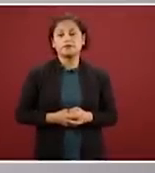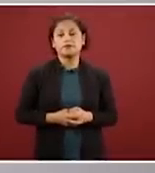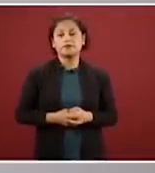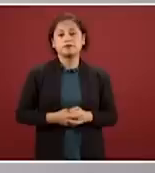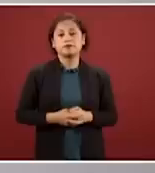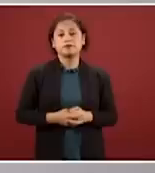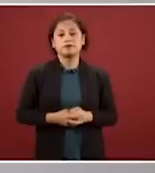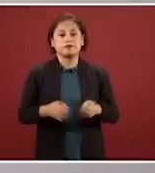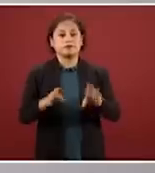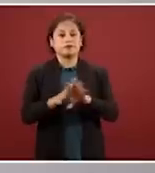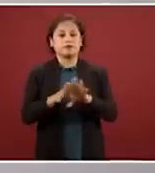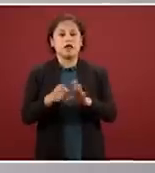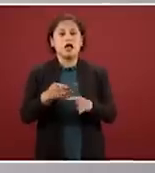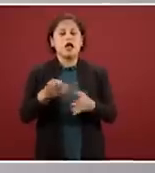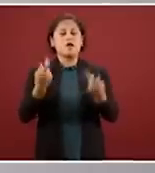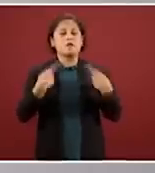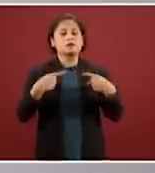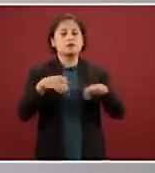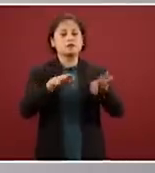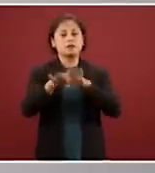carros nuevos para funcionarios.